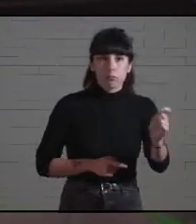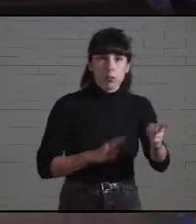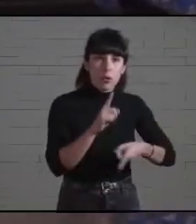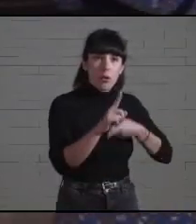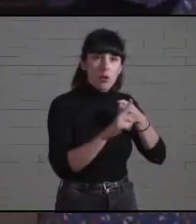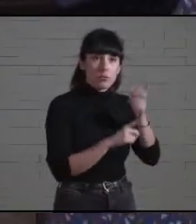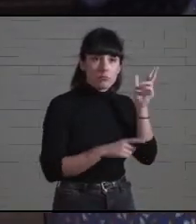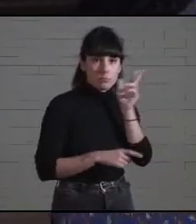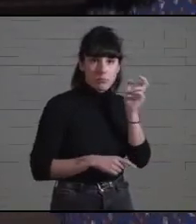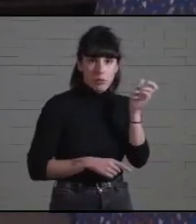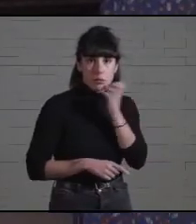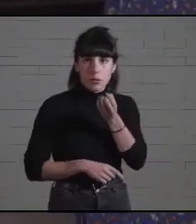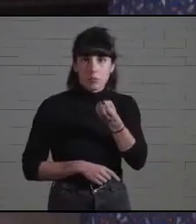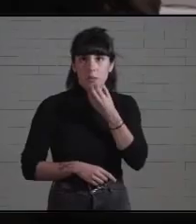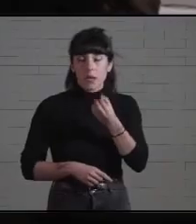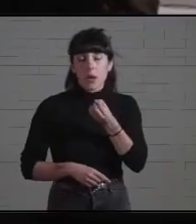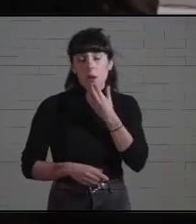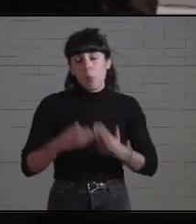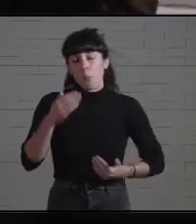Hola,